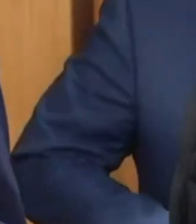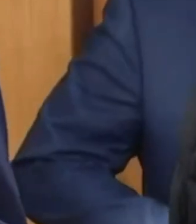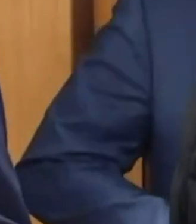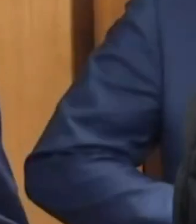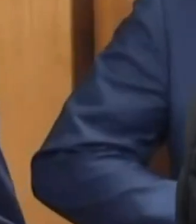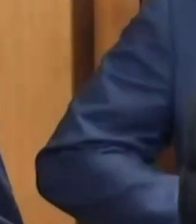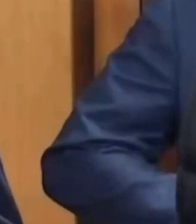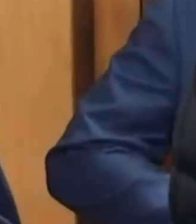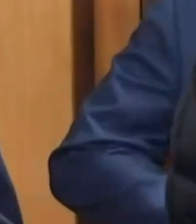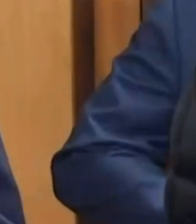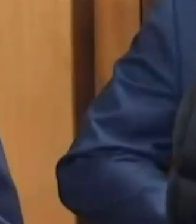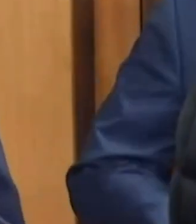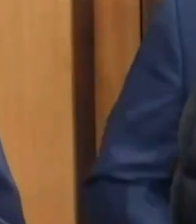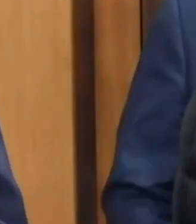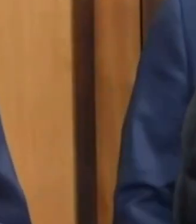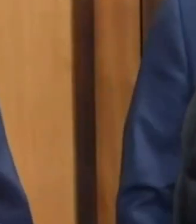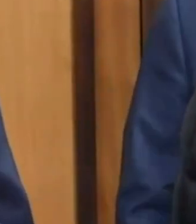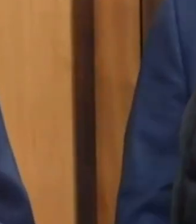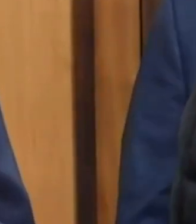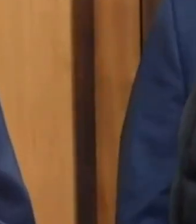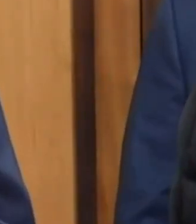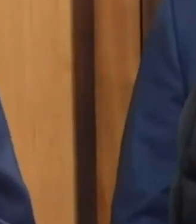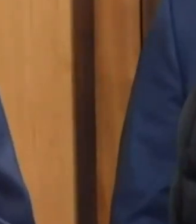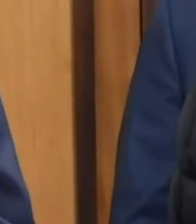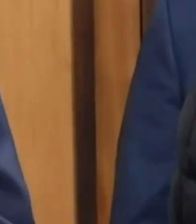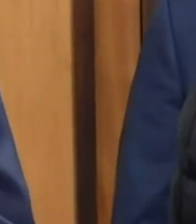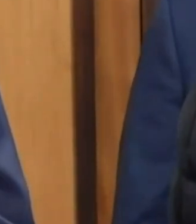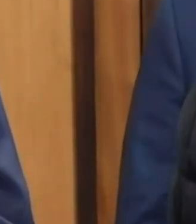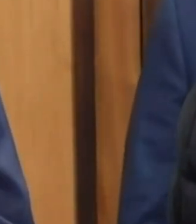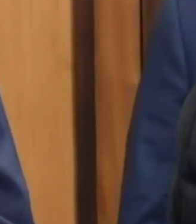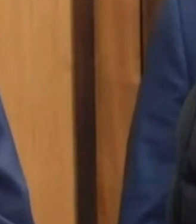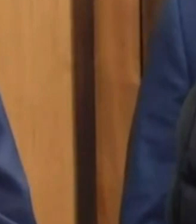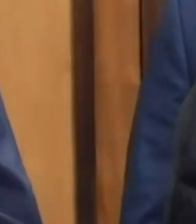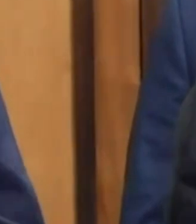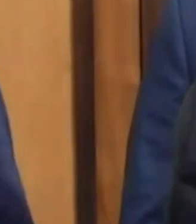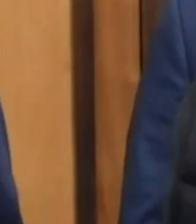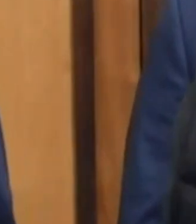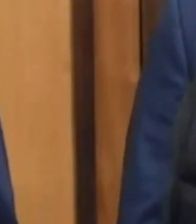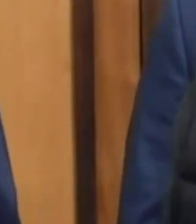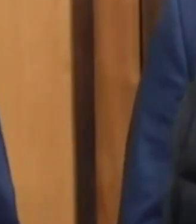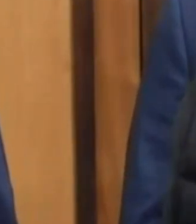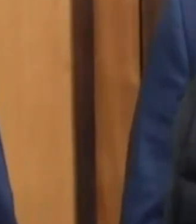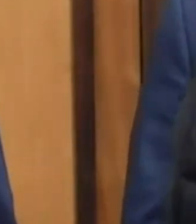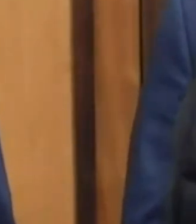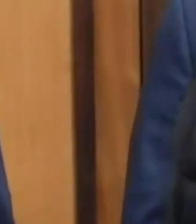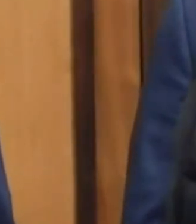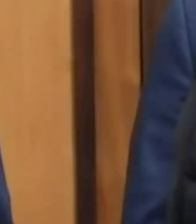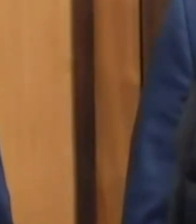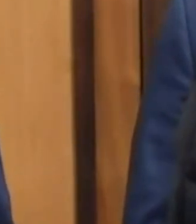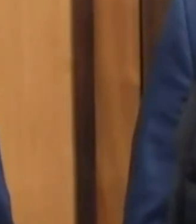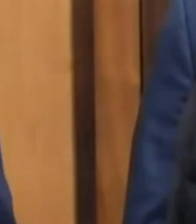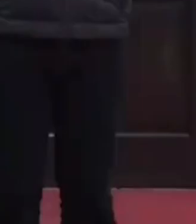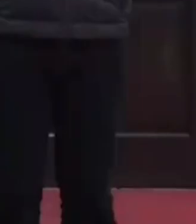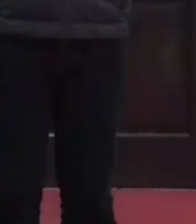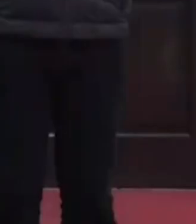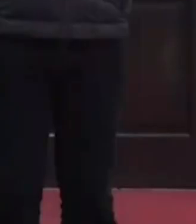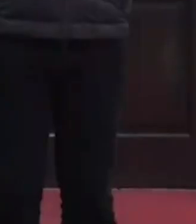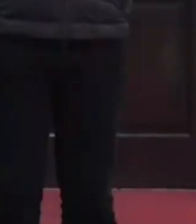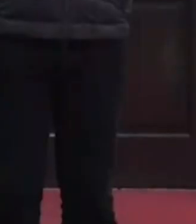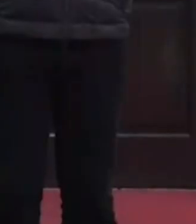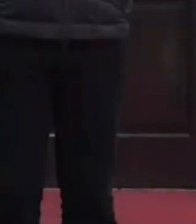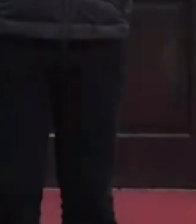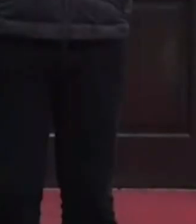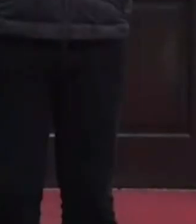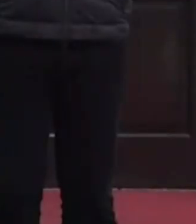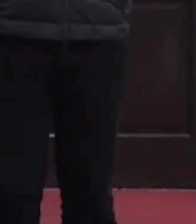el señor ministro roberto álvarez señor ministro carlos díaz morfa ministro